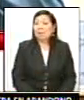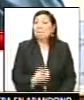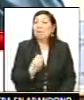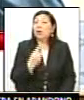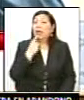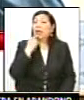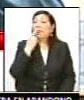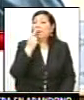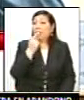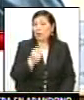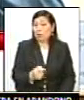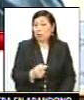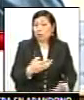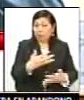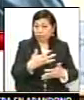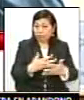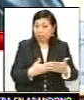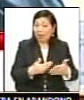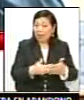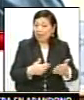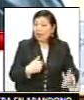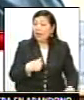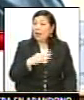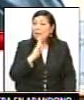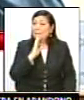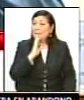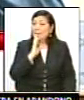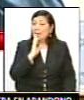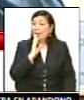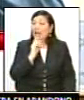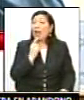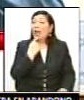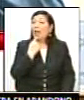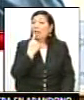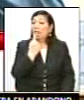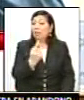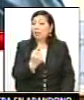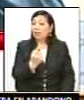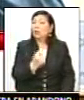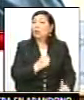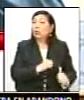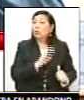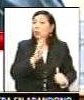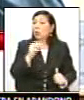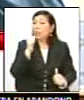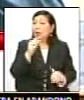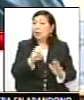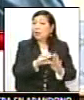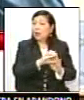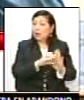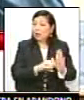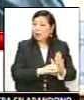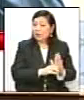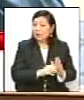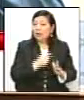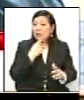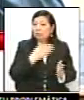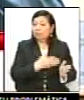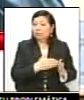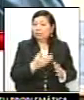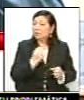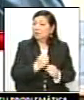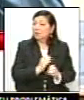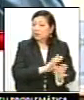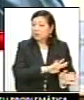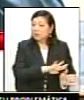los denunciantes en las denuncias constitucionales antes mencionadas han acreditado que han sido afectados en sus derechos constitucionales al ser pasados a la situación de